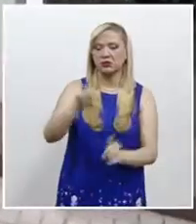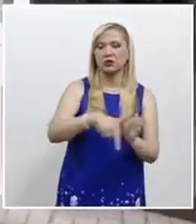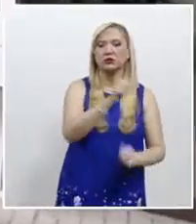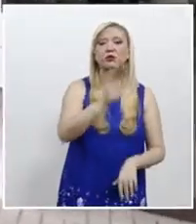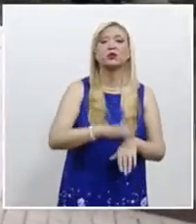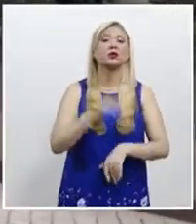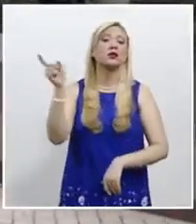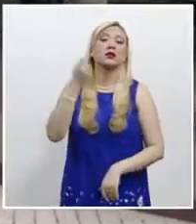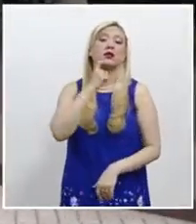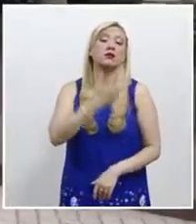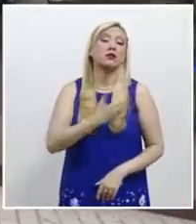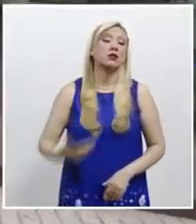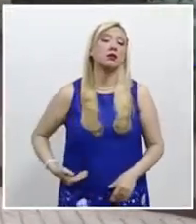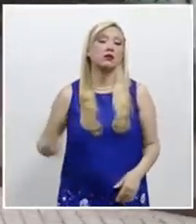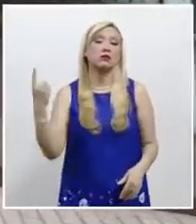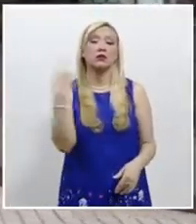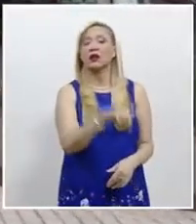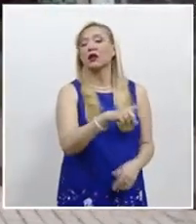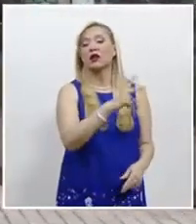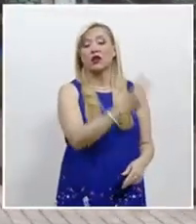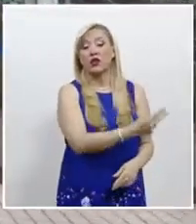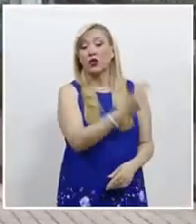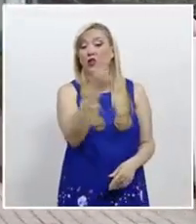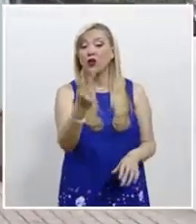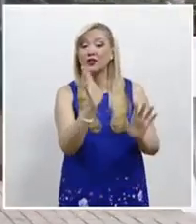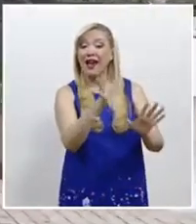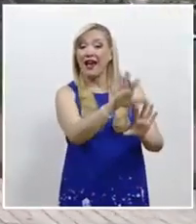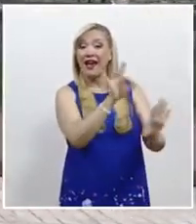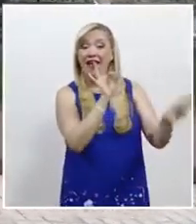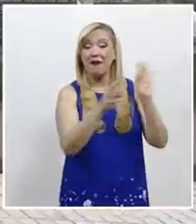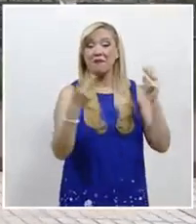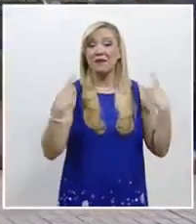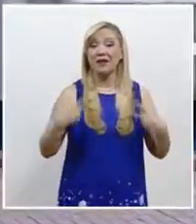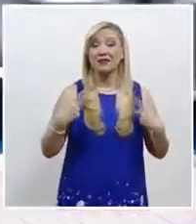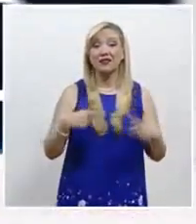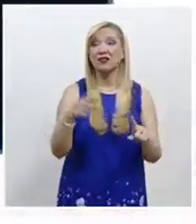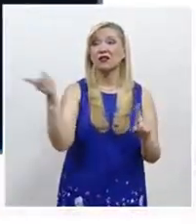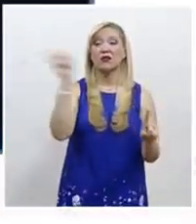la República a los 2 consejeros que ya habían sido designados.